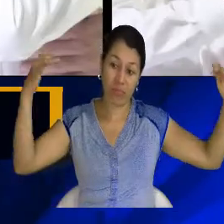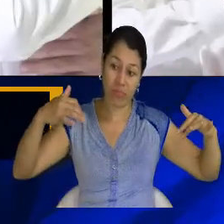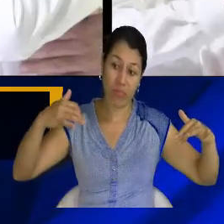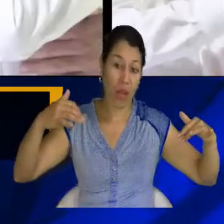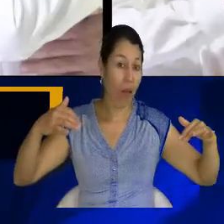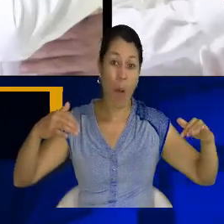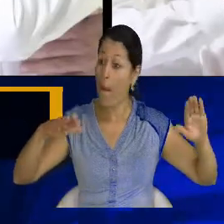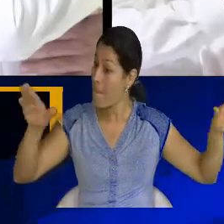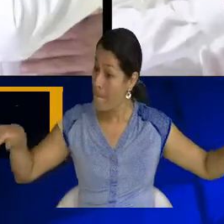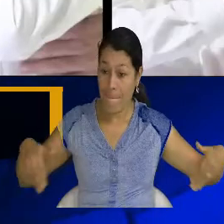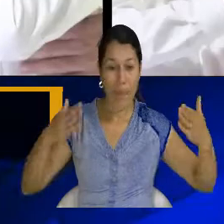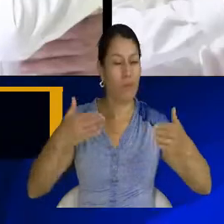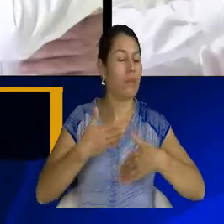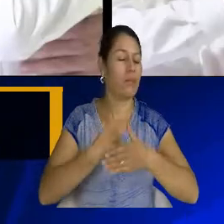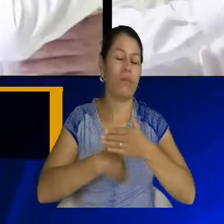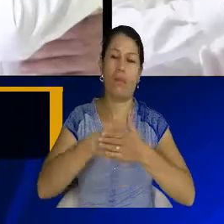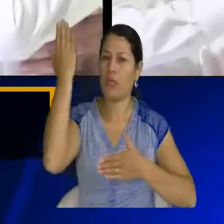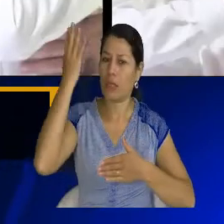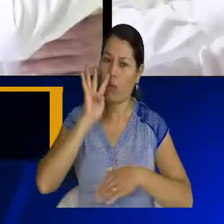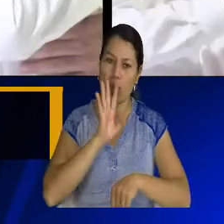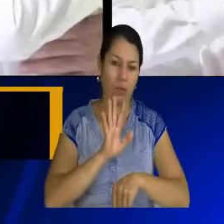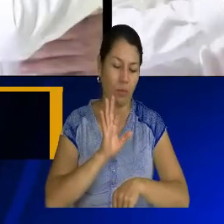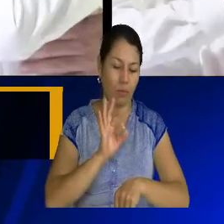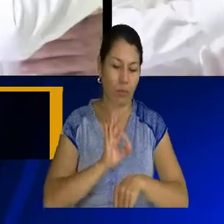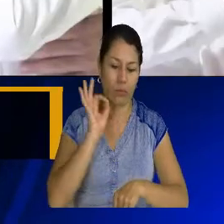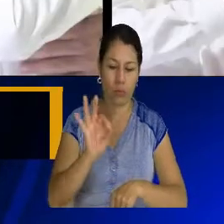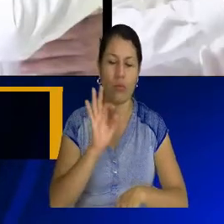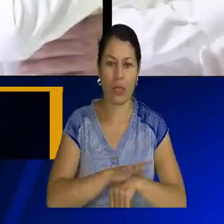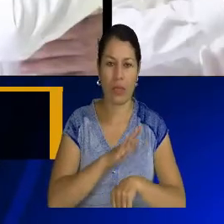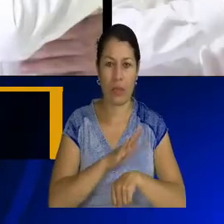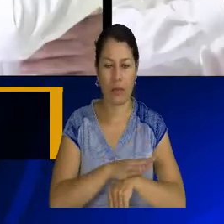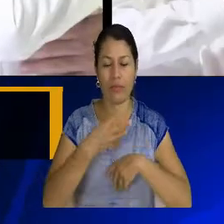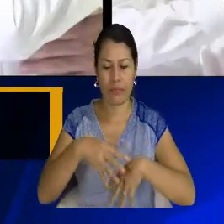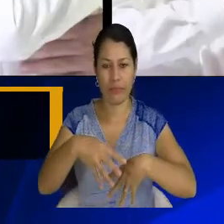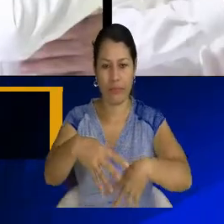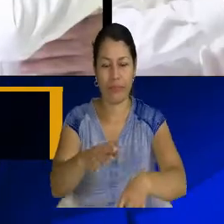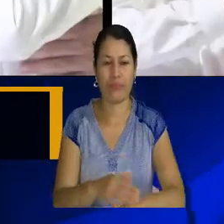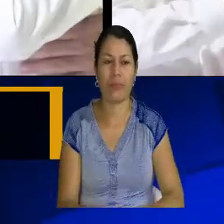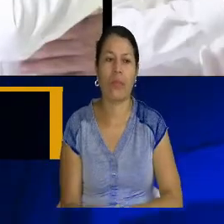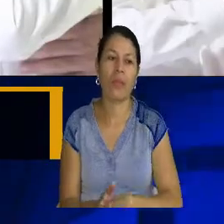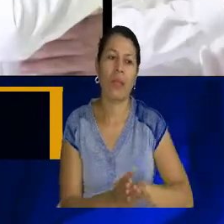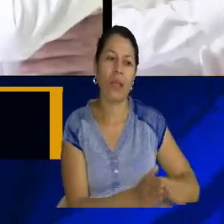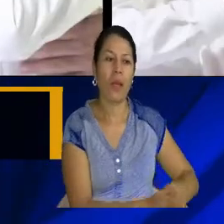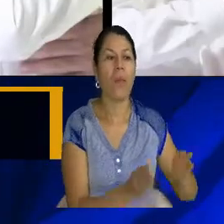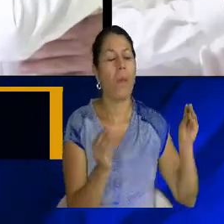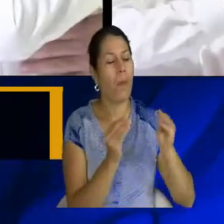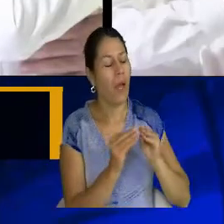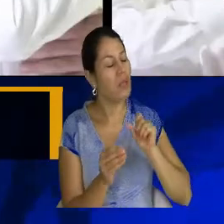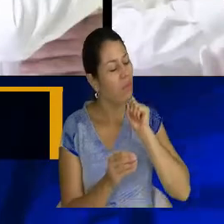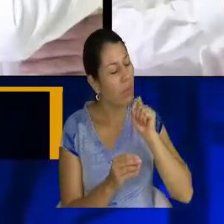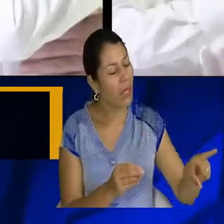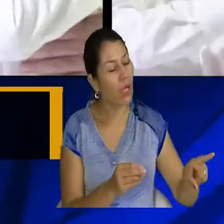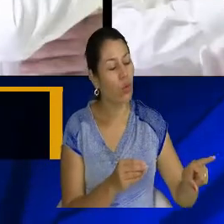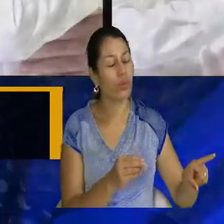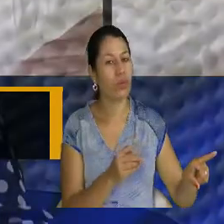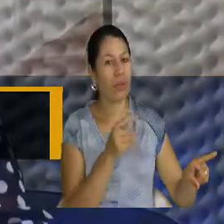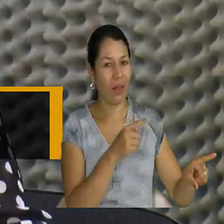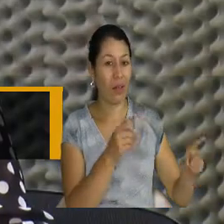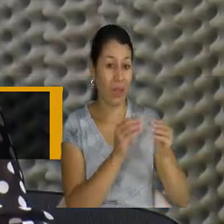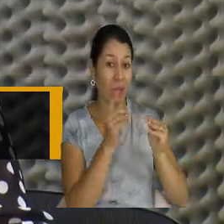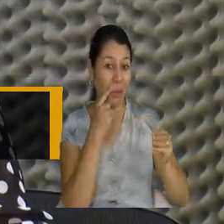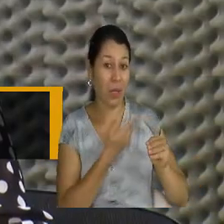vamos acomodando. Secretario, otra de las recomendaciones de la comunidad, o sobre todo los padres de familia que tienen niños pequeños, es que los colegios